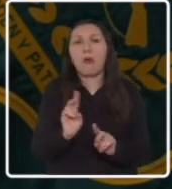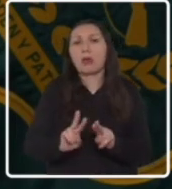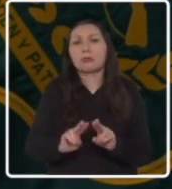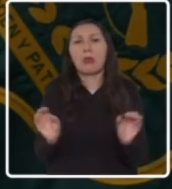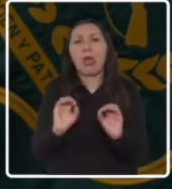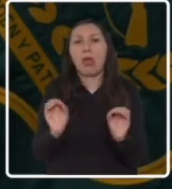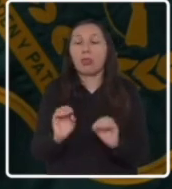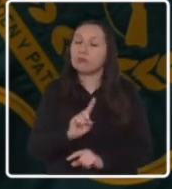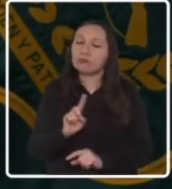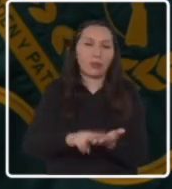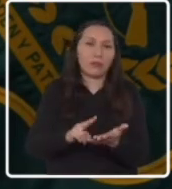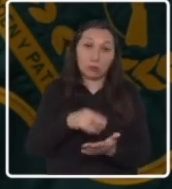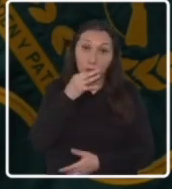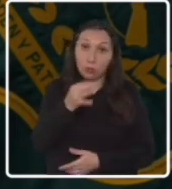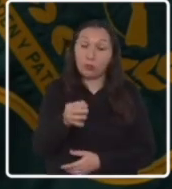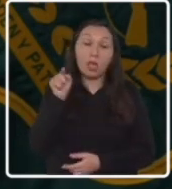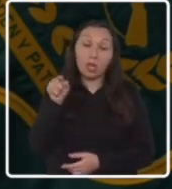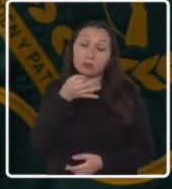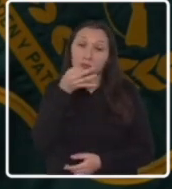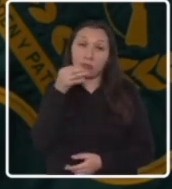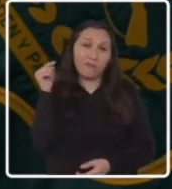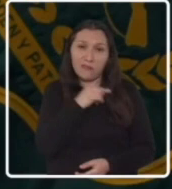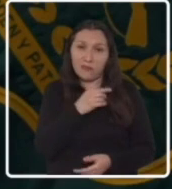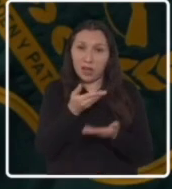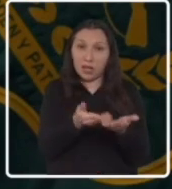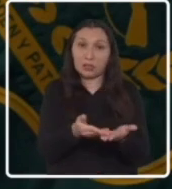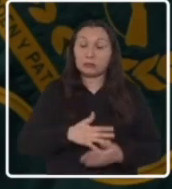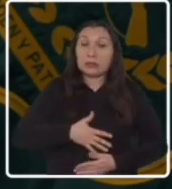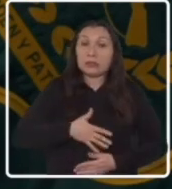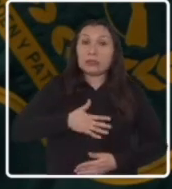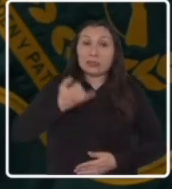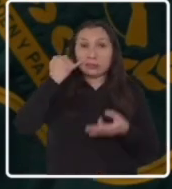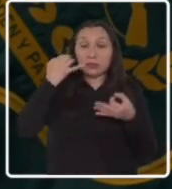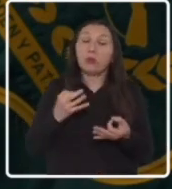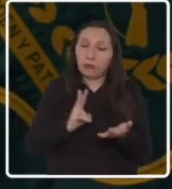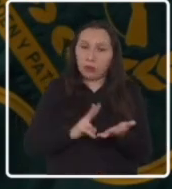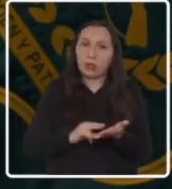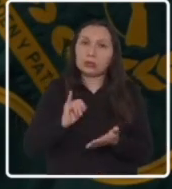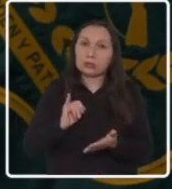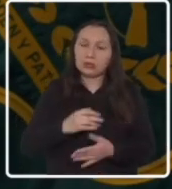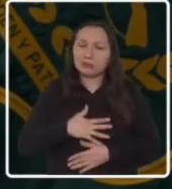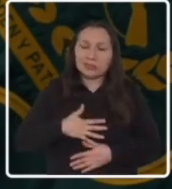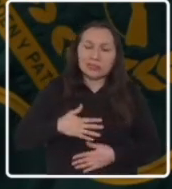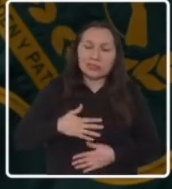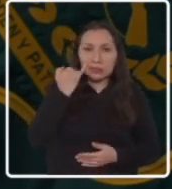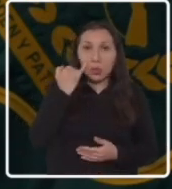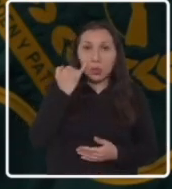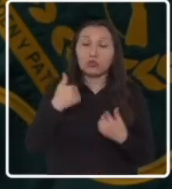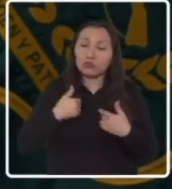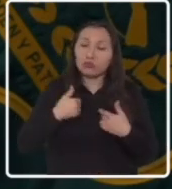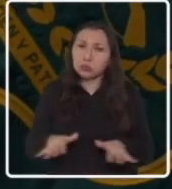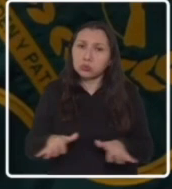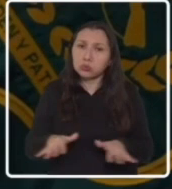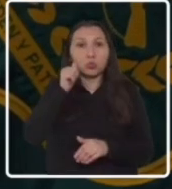eso no es cierto. Yo les digo abiertamente, eso es falso. La sensación de inseguridad en Chile es verdadera. Y tenemos que jugarnos, y yo me la juego